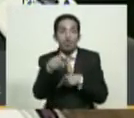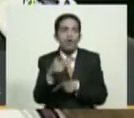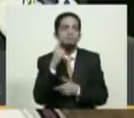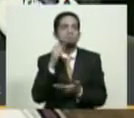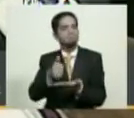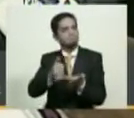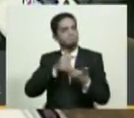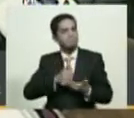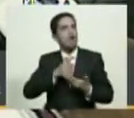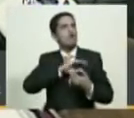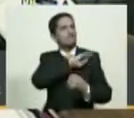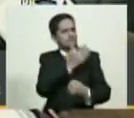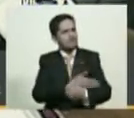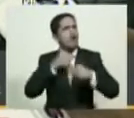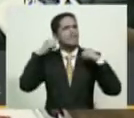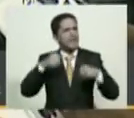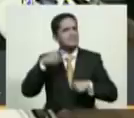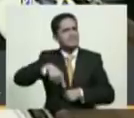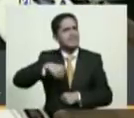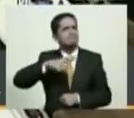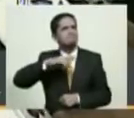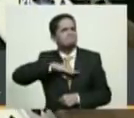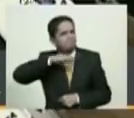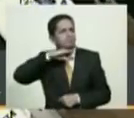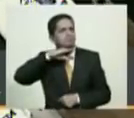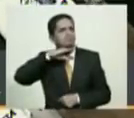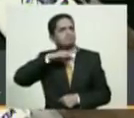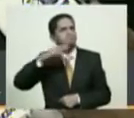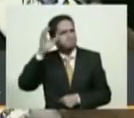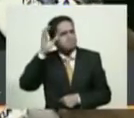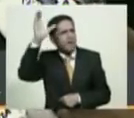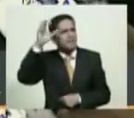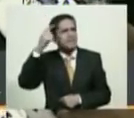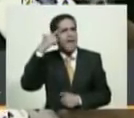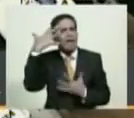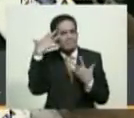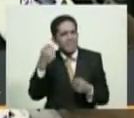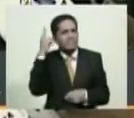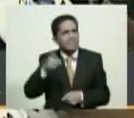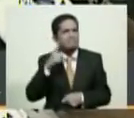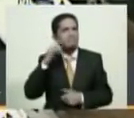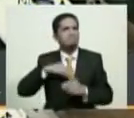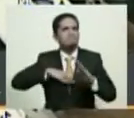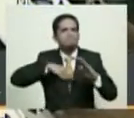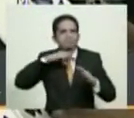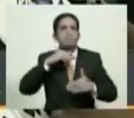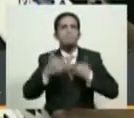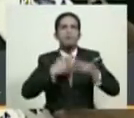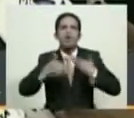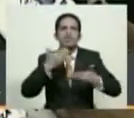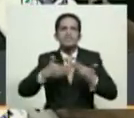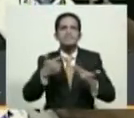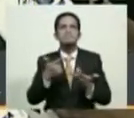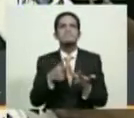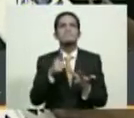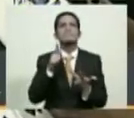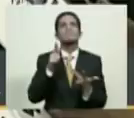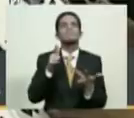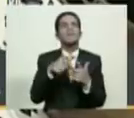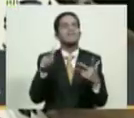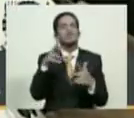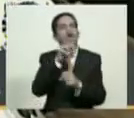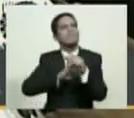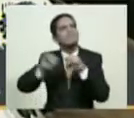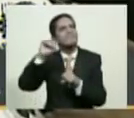a fortalecer más nuestras capacidades y entender que tenemos que fortalecer nuestras capacidades de producir, nuestra capacidad de no depender